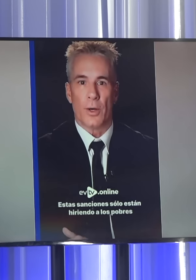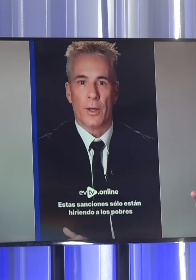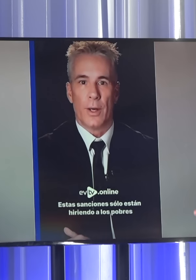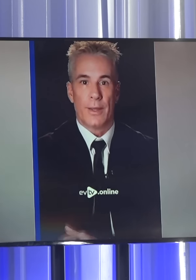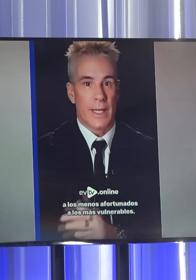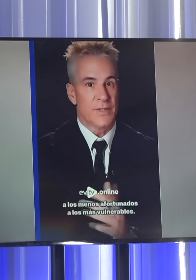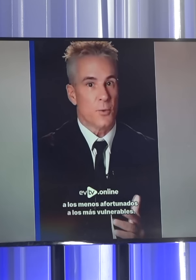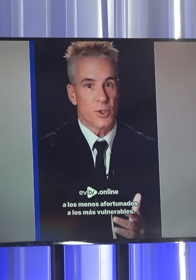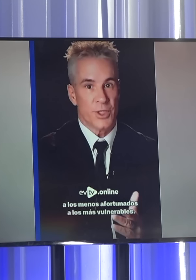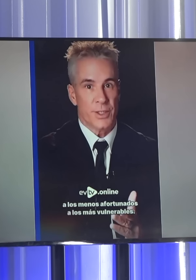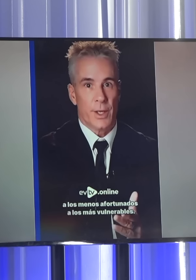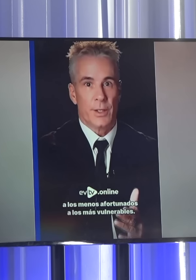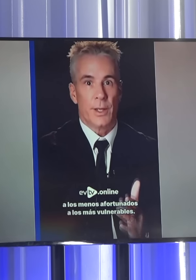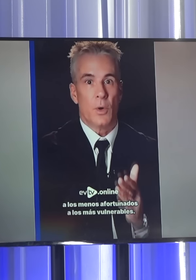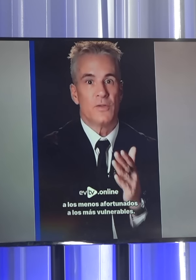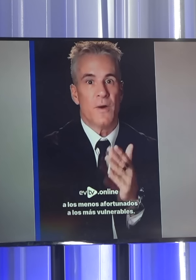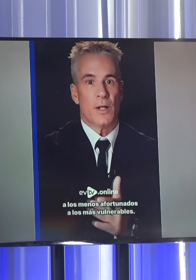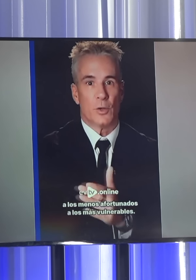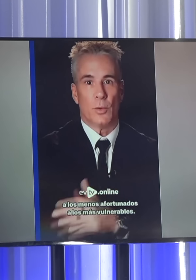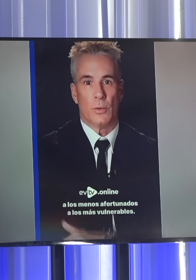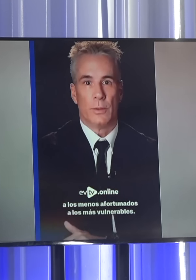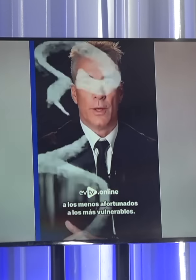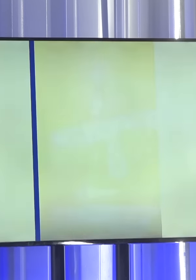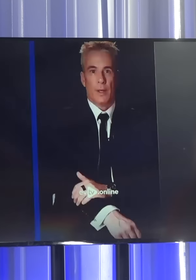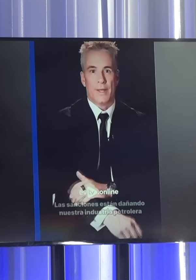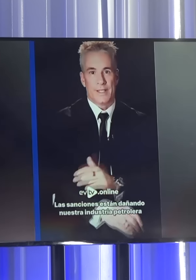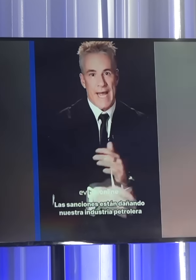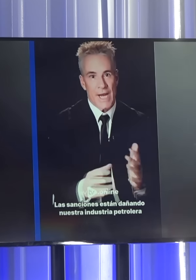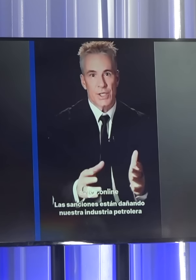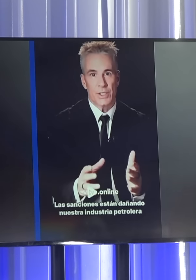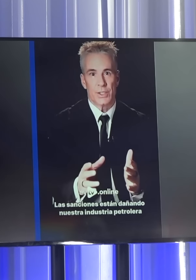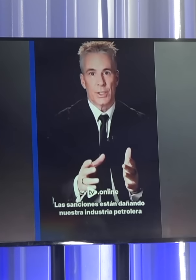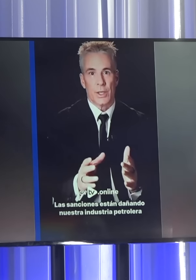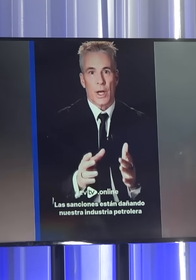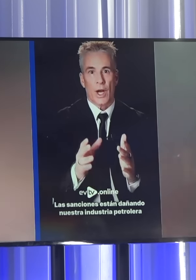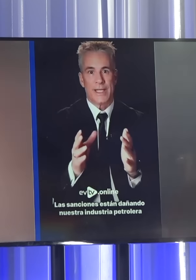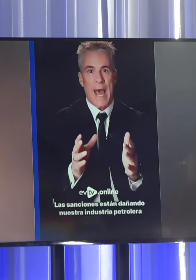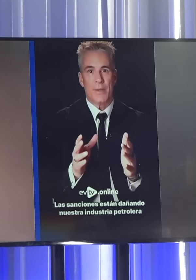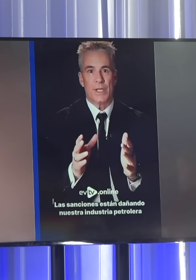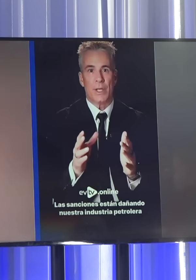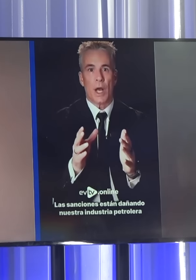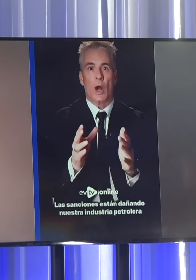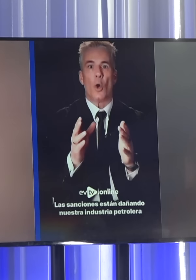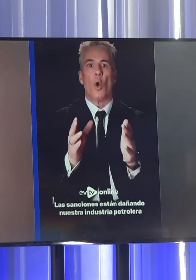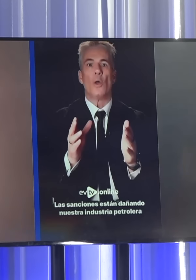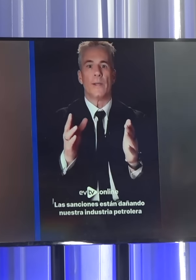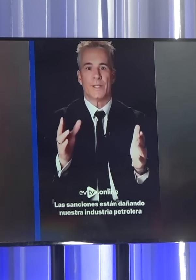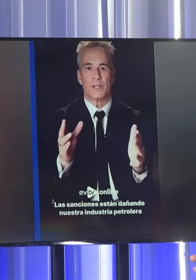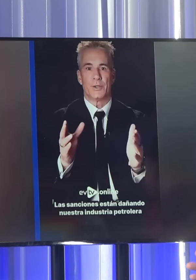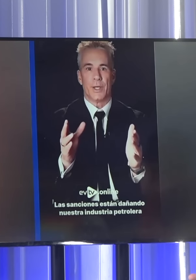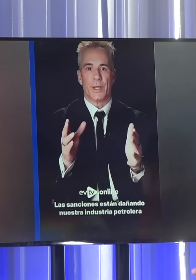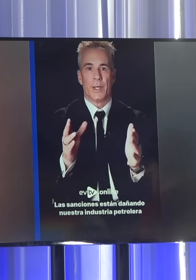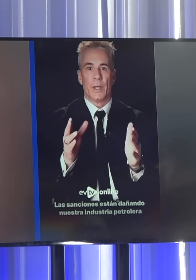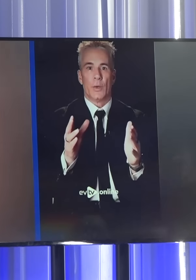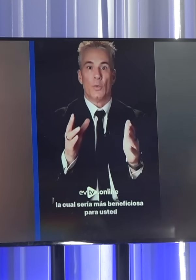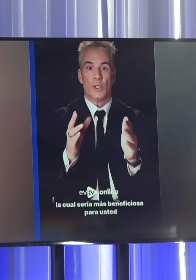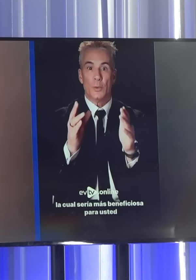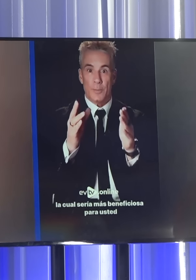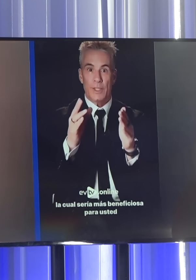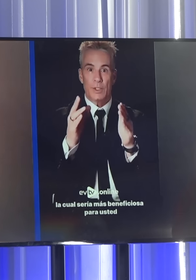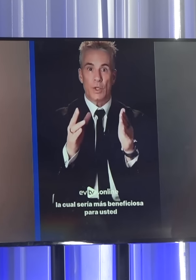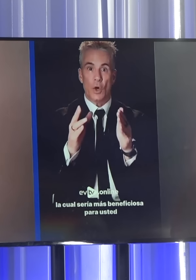oportunidad de compartir con actores que tienen un teleprompter para de repente alguna escena o algo, y yo no los veo que están como que tratando de no perder la palabra que tienen que